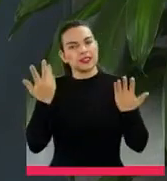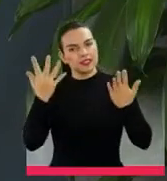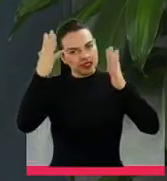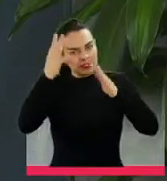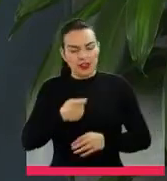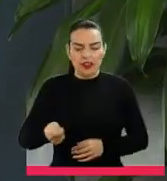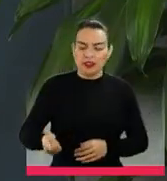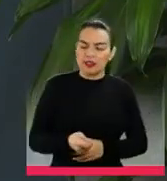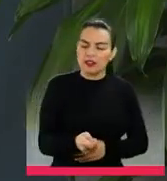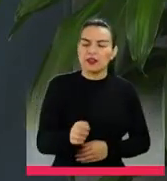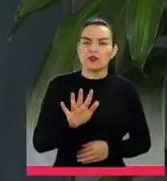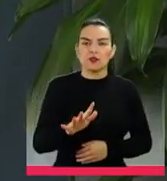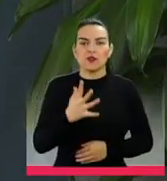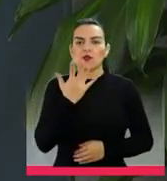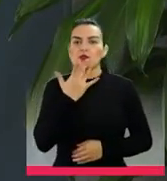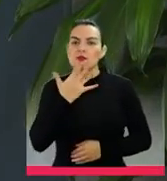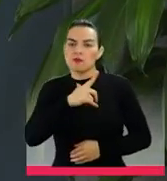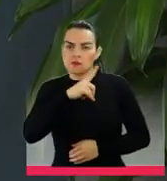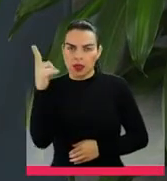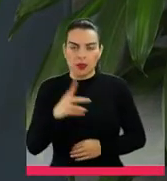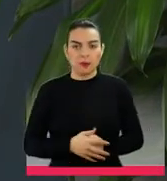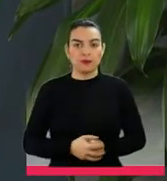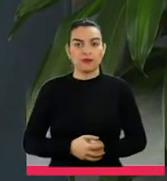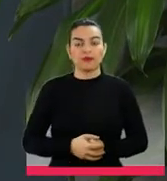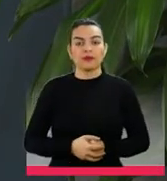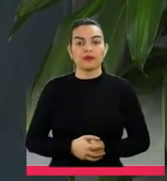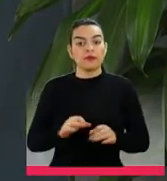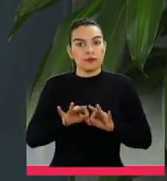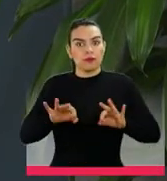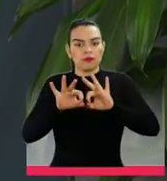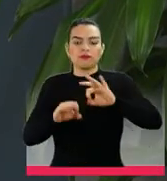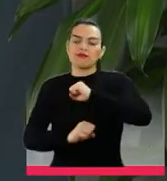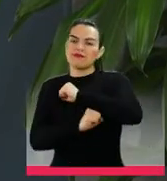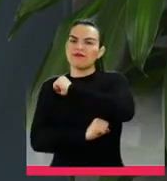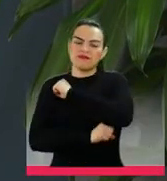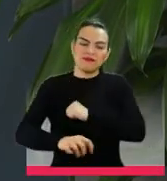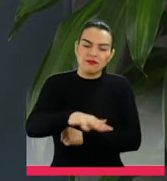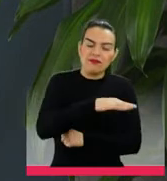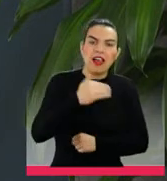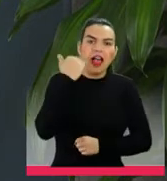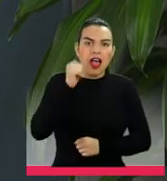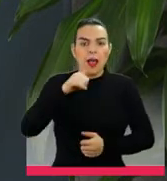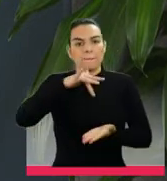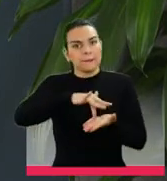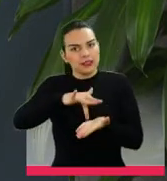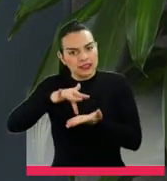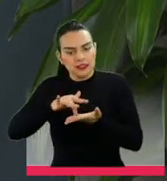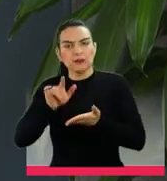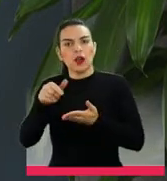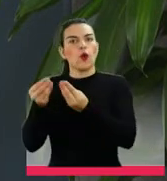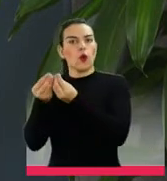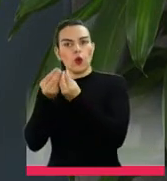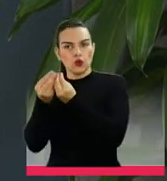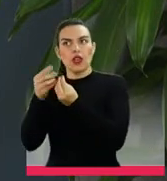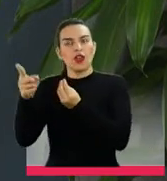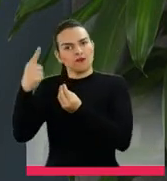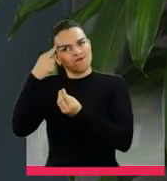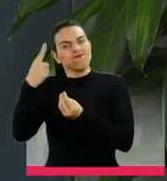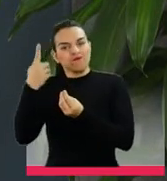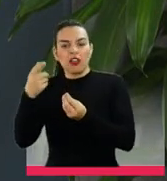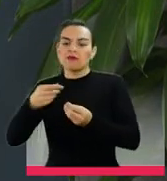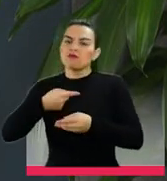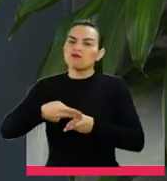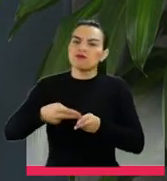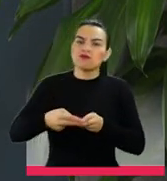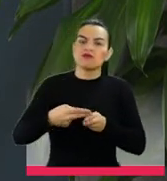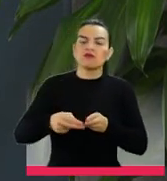fortalecer los espacios de participación de las mujeres y de los concejales es uno de los objetivos del decimocuarto congreso nacional de concejales y la primera de